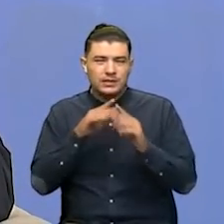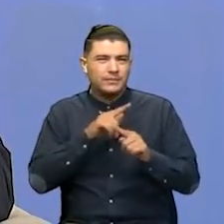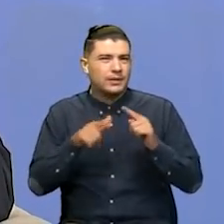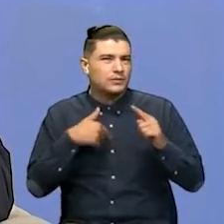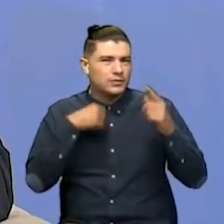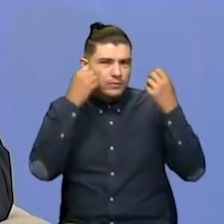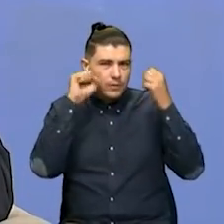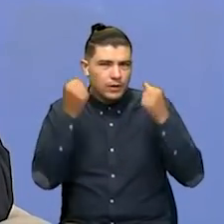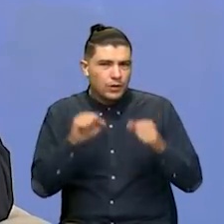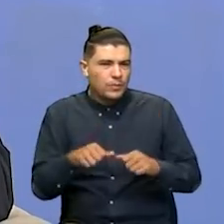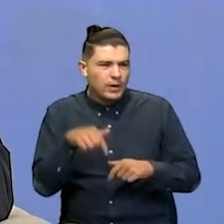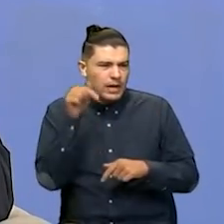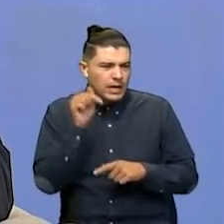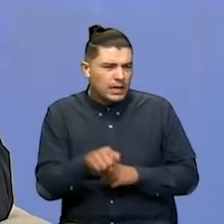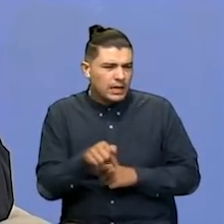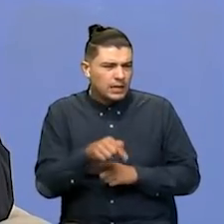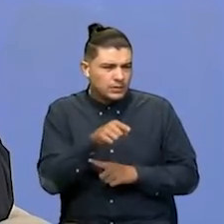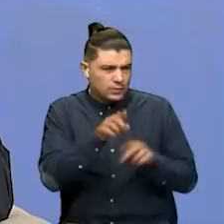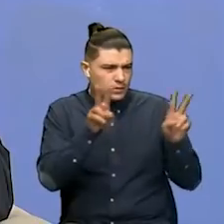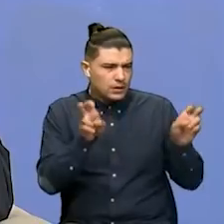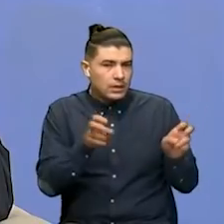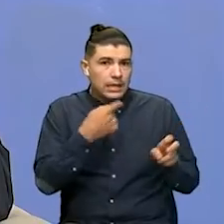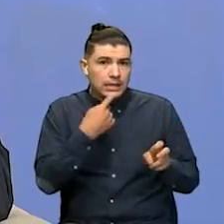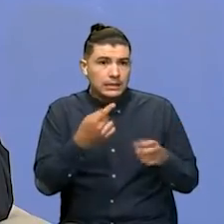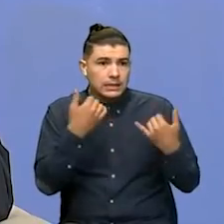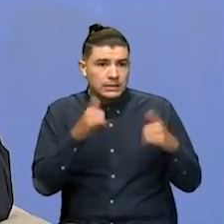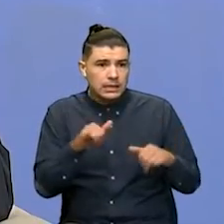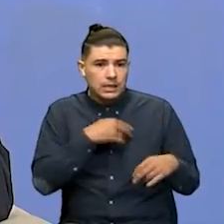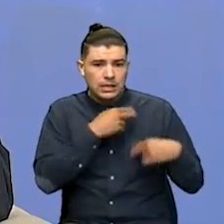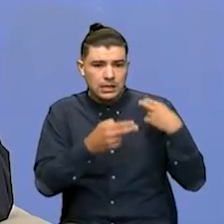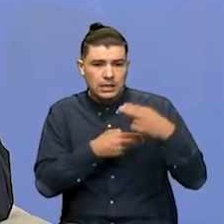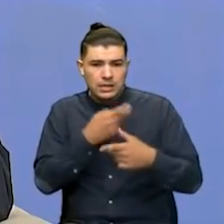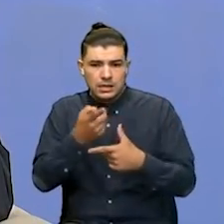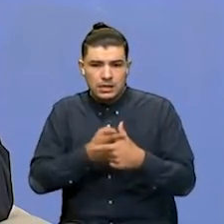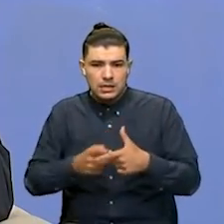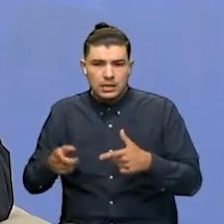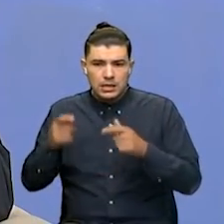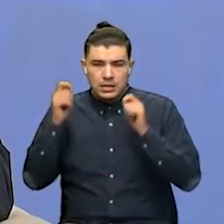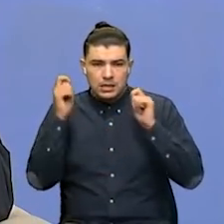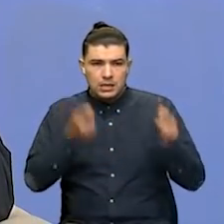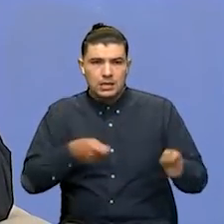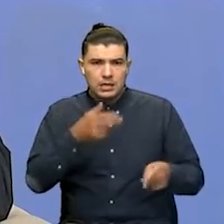preocupa aquí? Que supuestamente ya se hizo la sucesión y pasó ahora a nombre